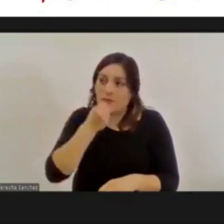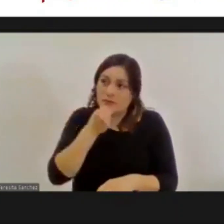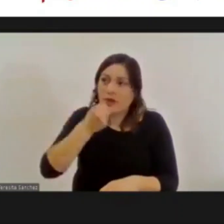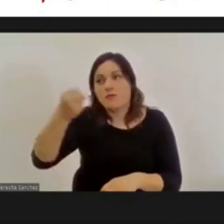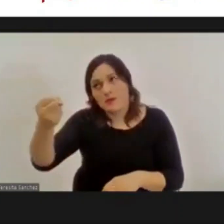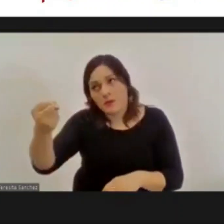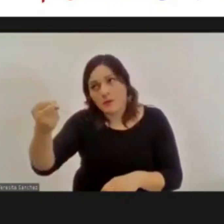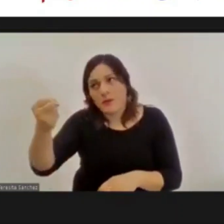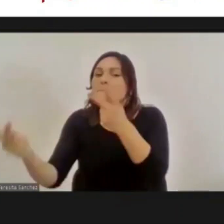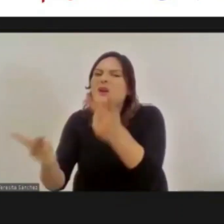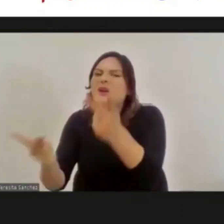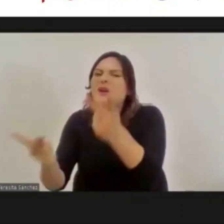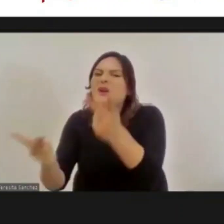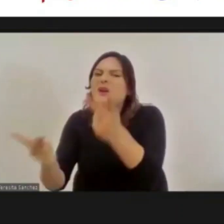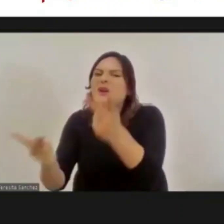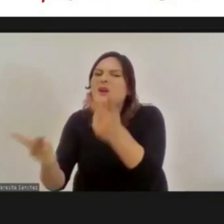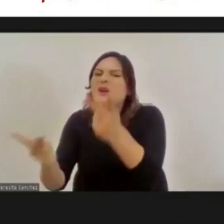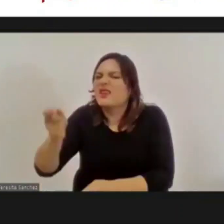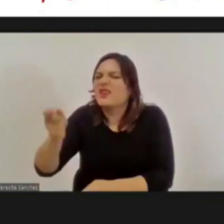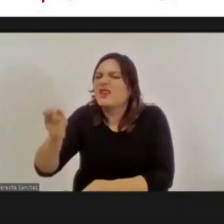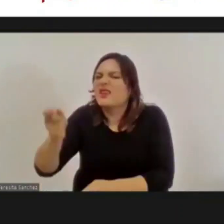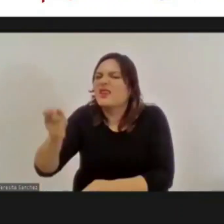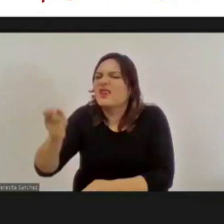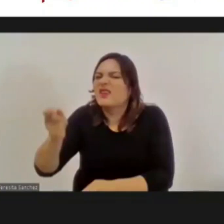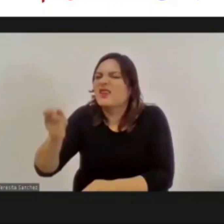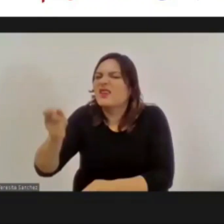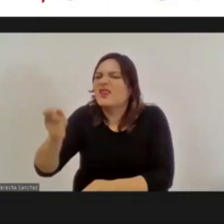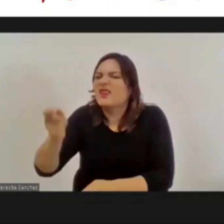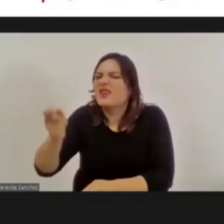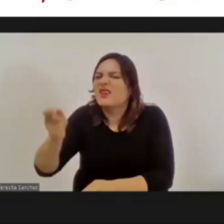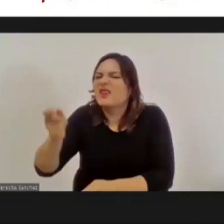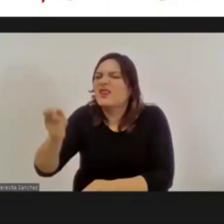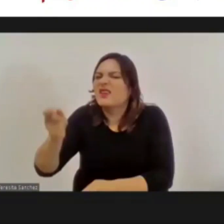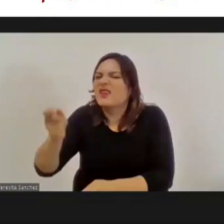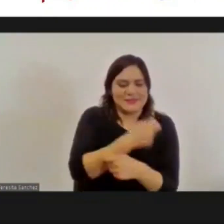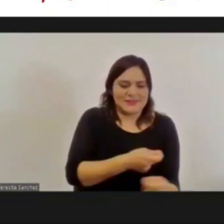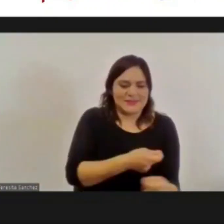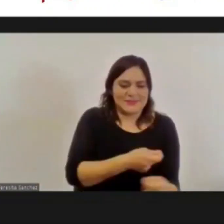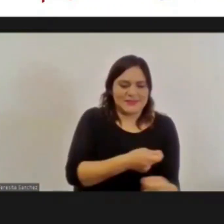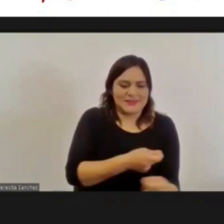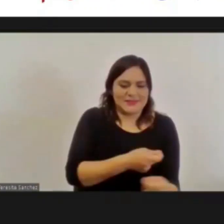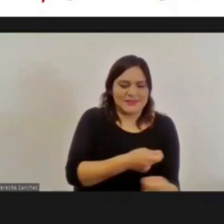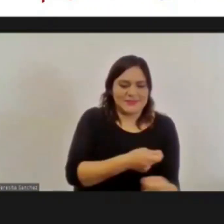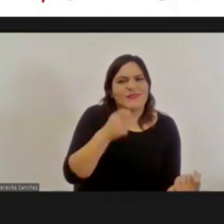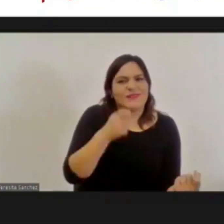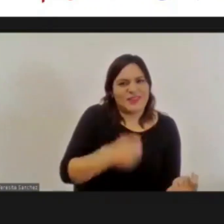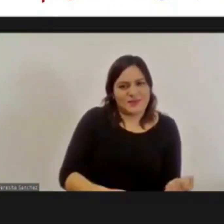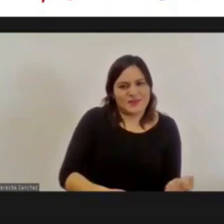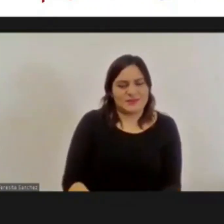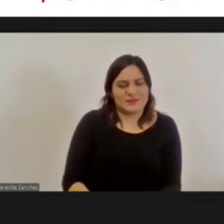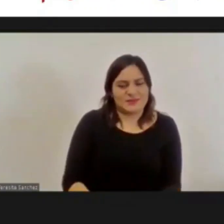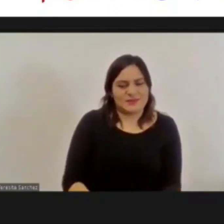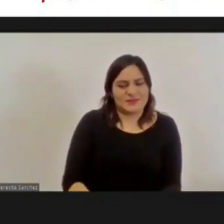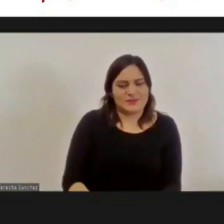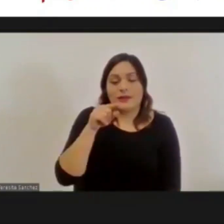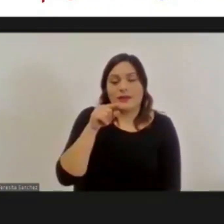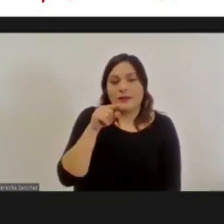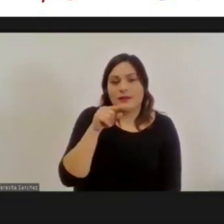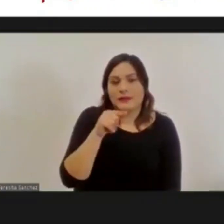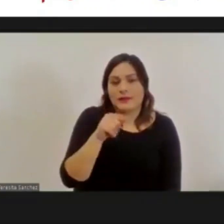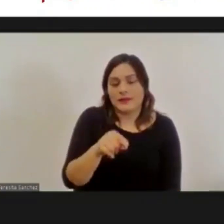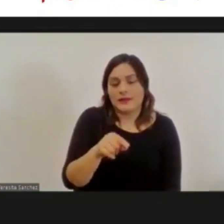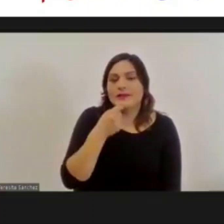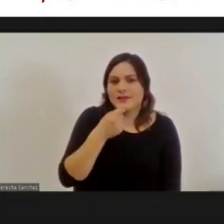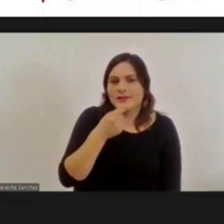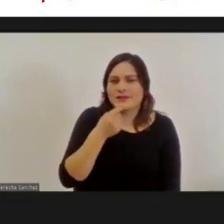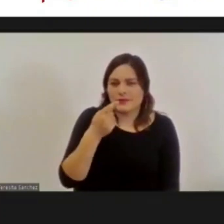lo que hacen para que los niños los puedan conocer. Y que sepa, ¿no?, el valor que